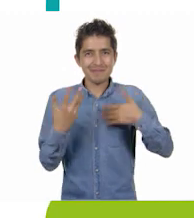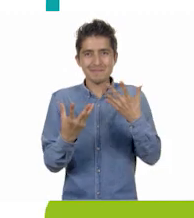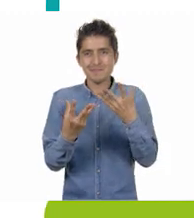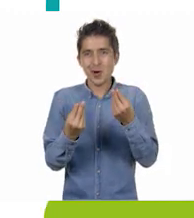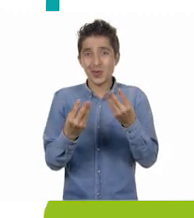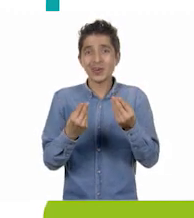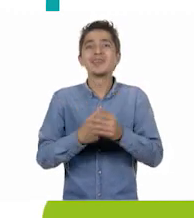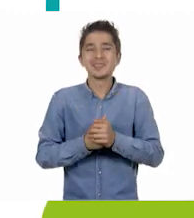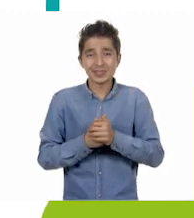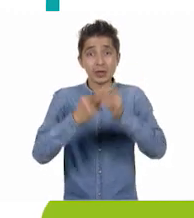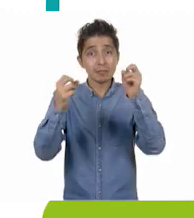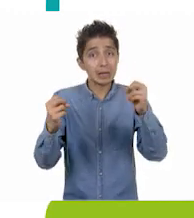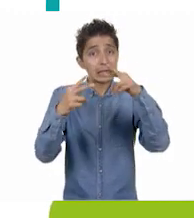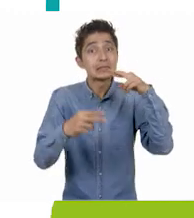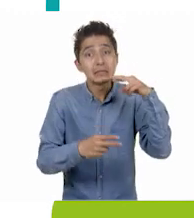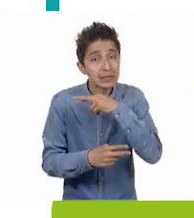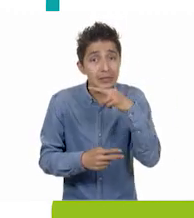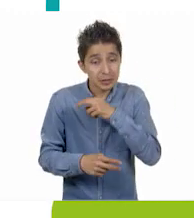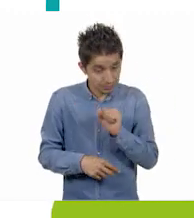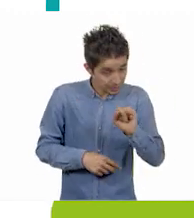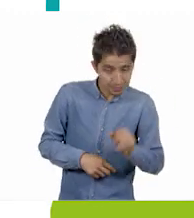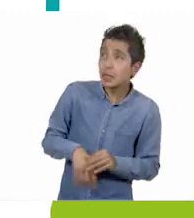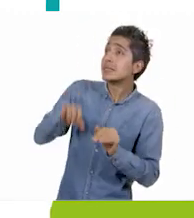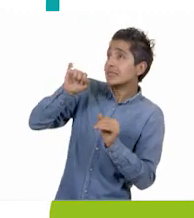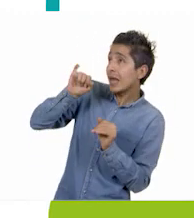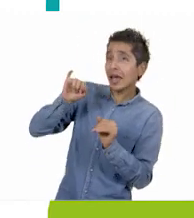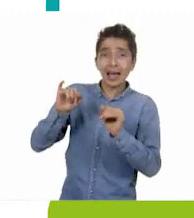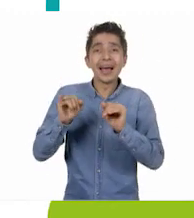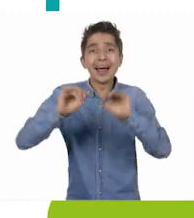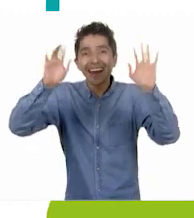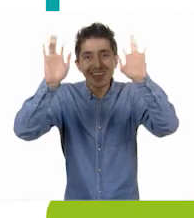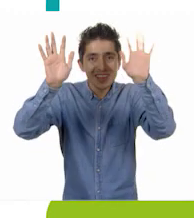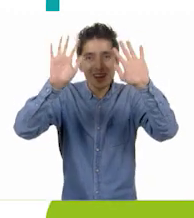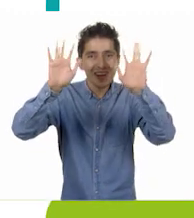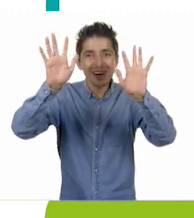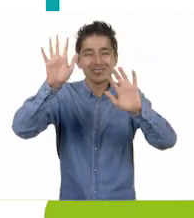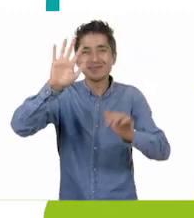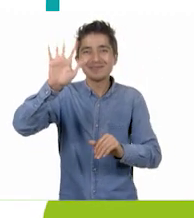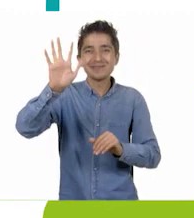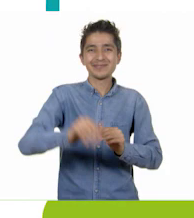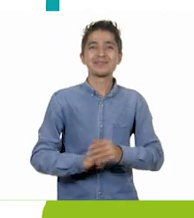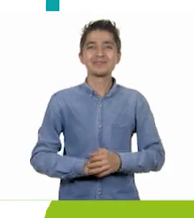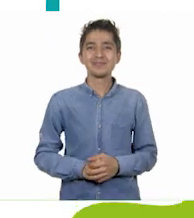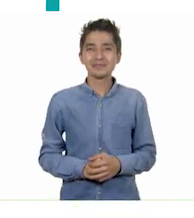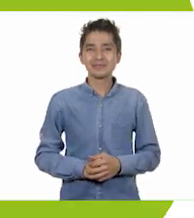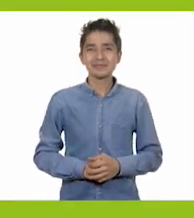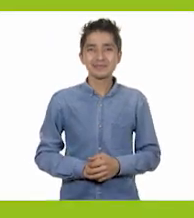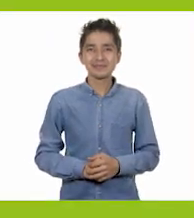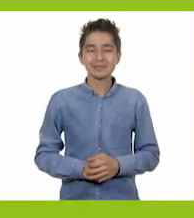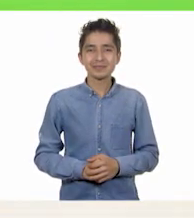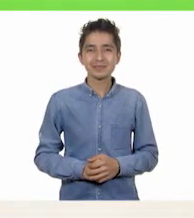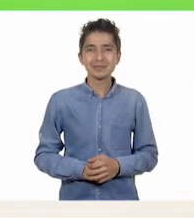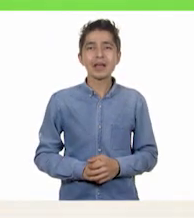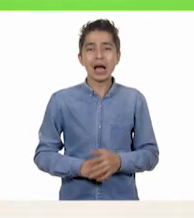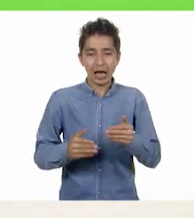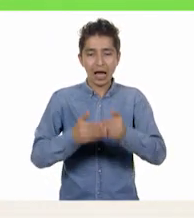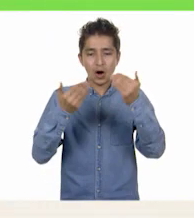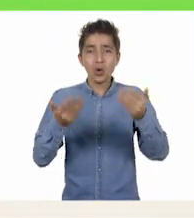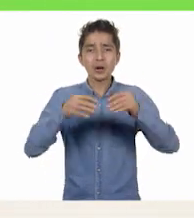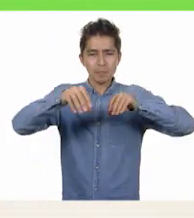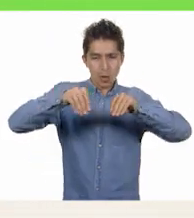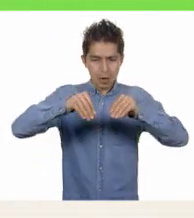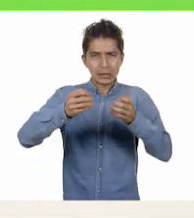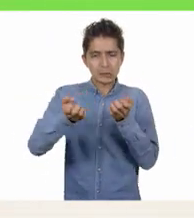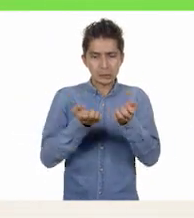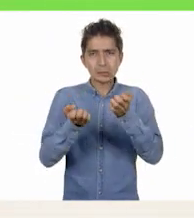muchísimo. Y nos vemos muy pronto, ¿verdad? Sí. ¡Adiós! Ha llegado el momento de movernos